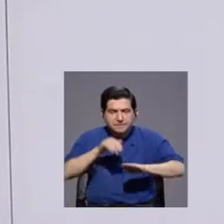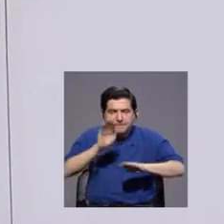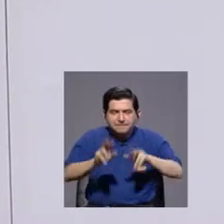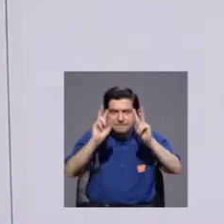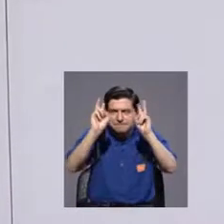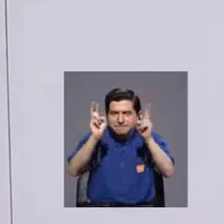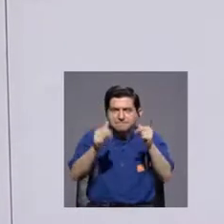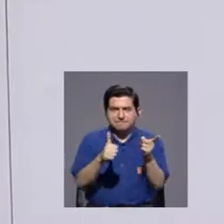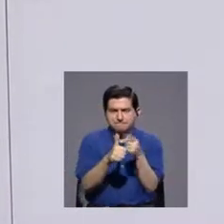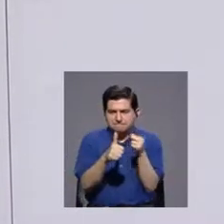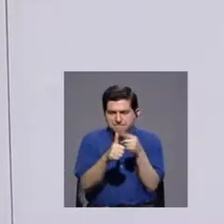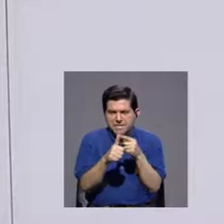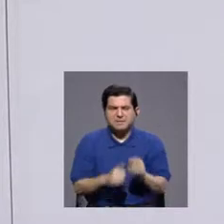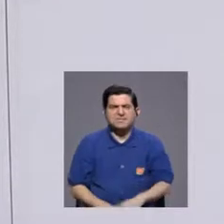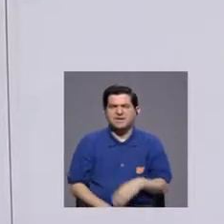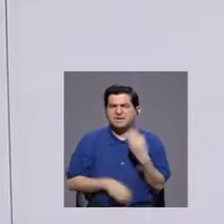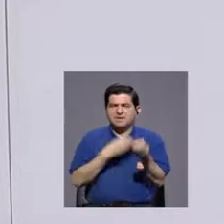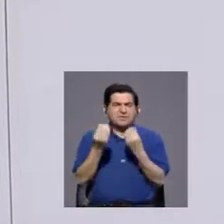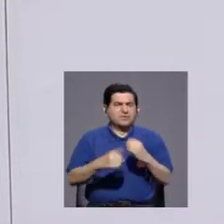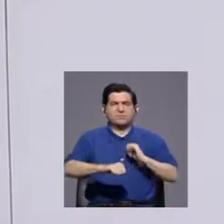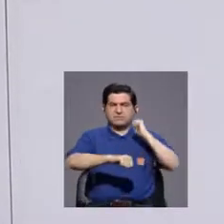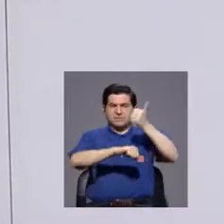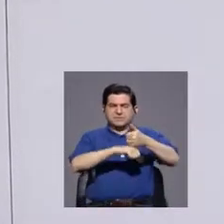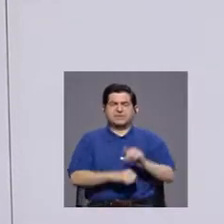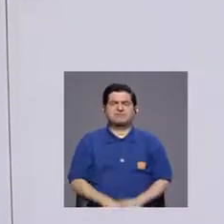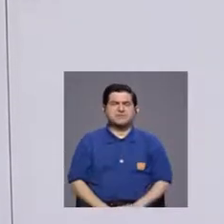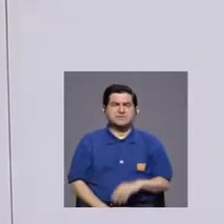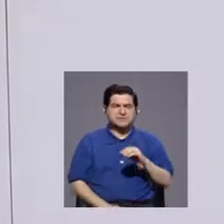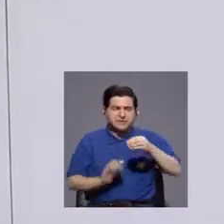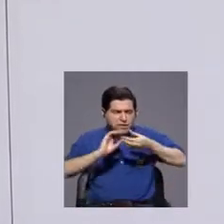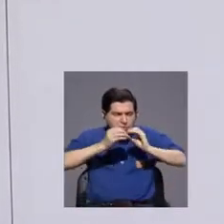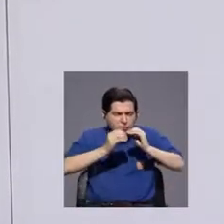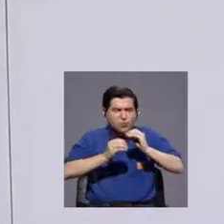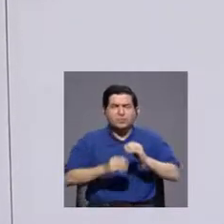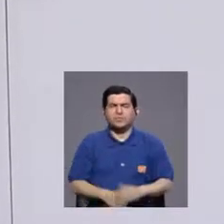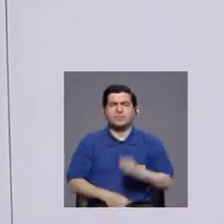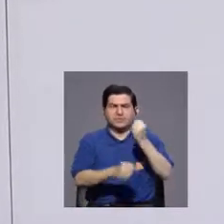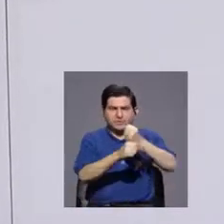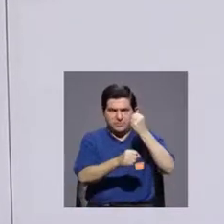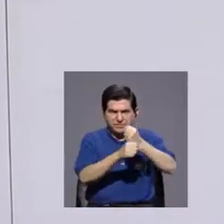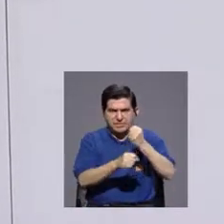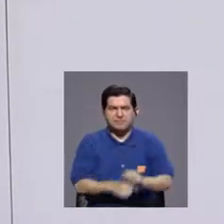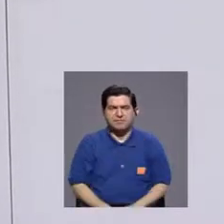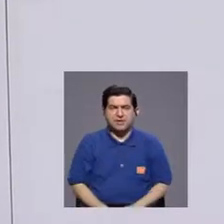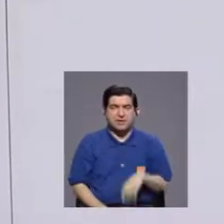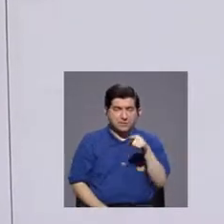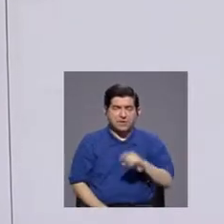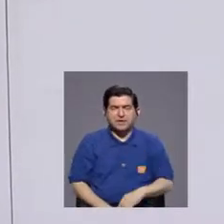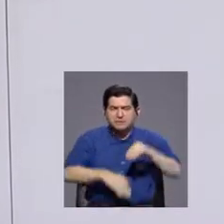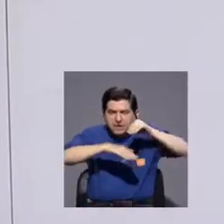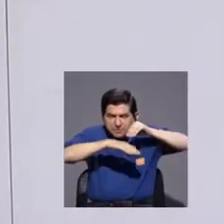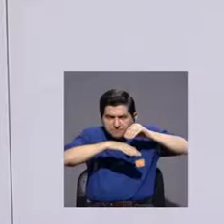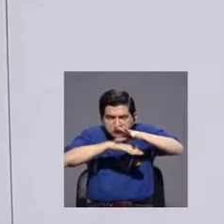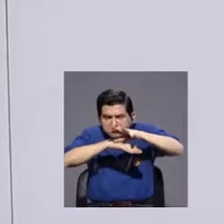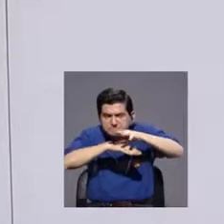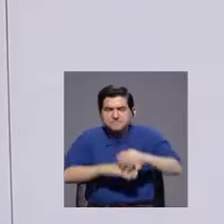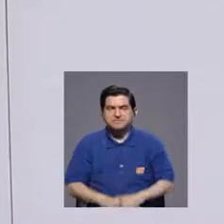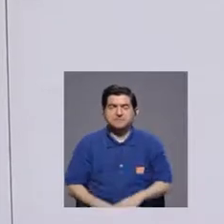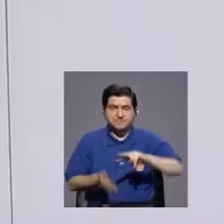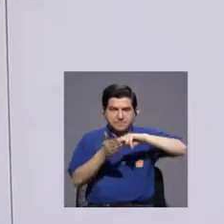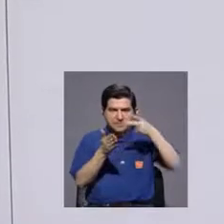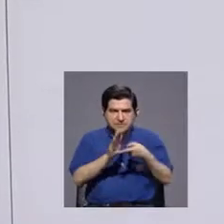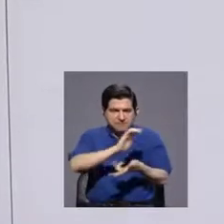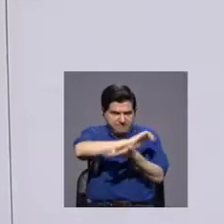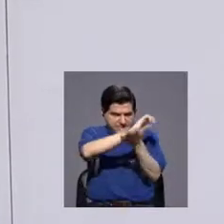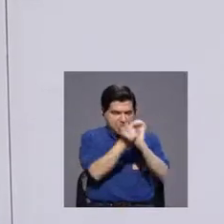el primer paso consiste en determinar una dosis de trabajo una dosis de radiación que induzca la